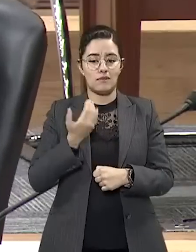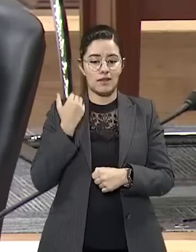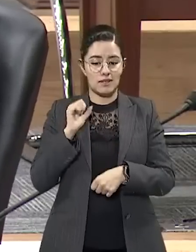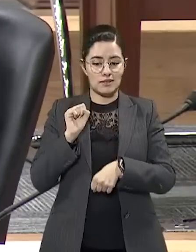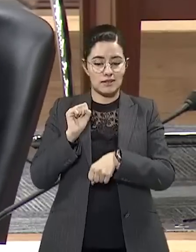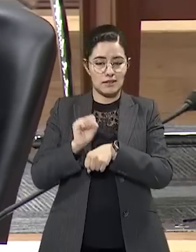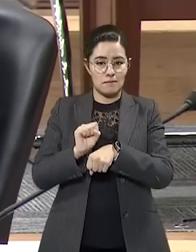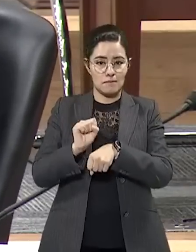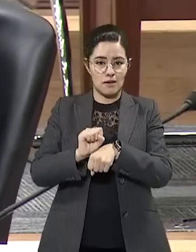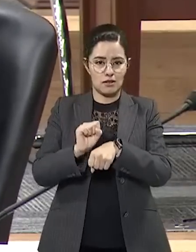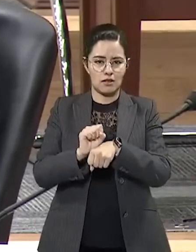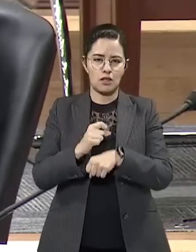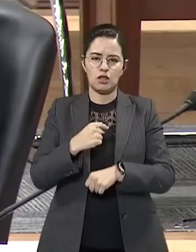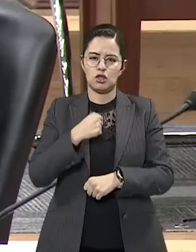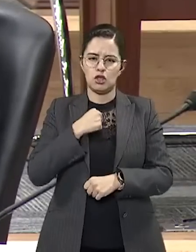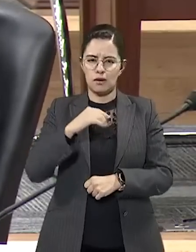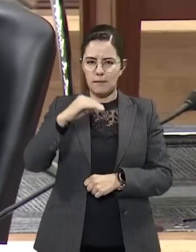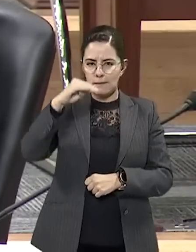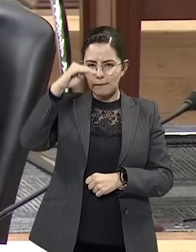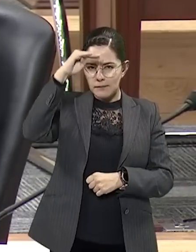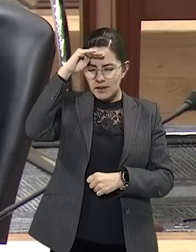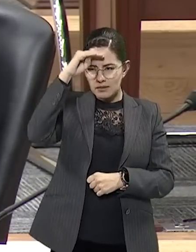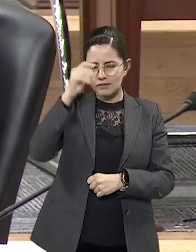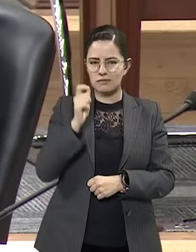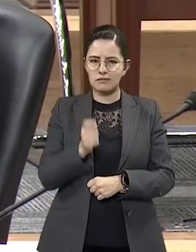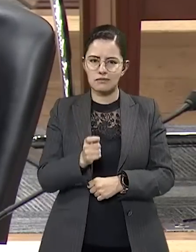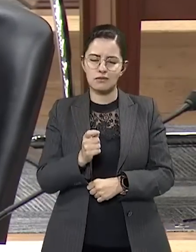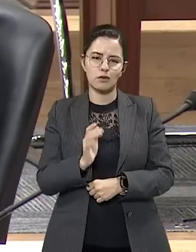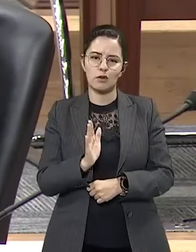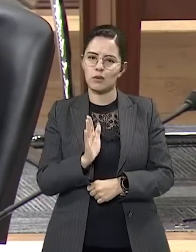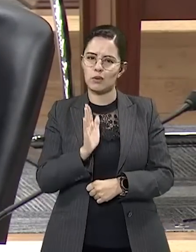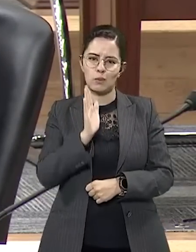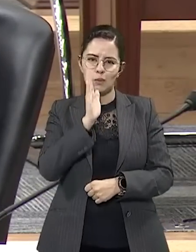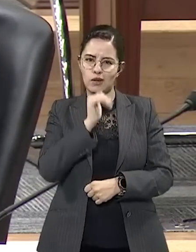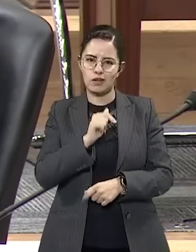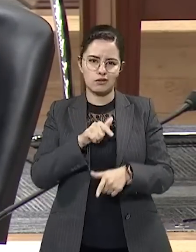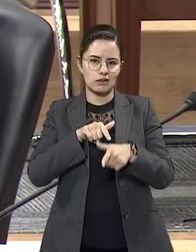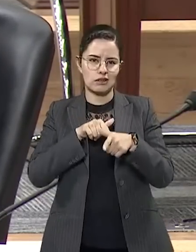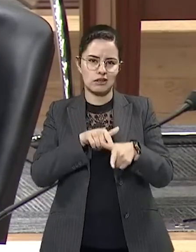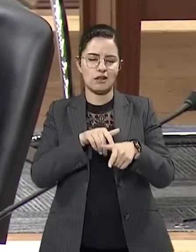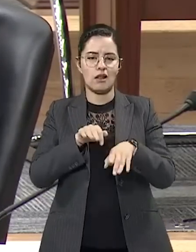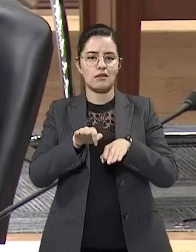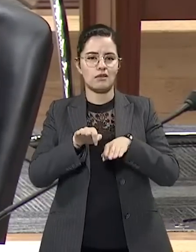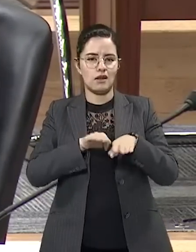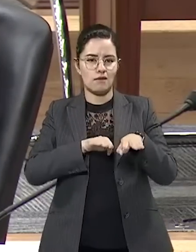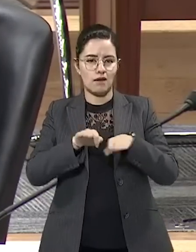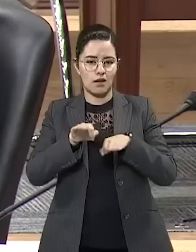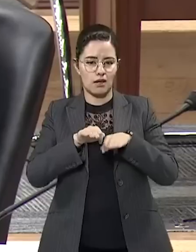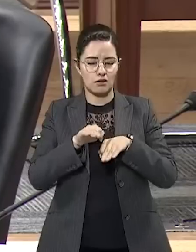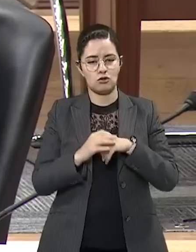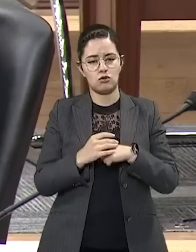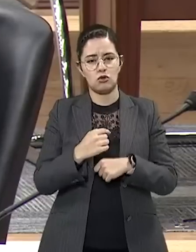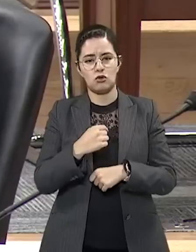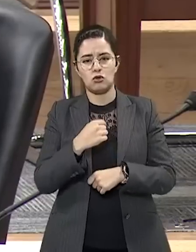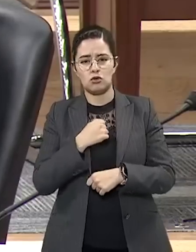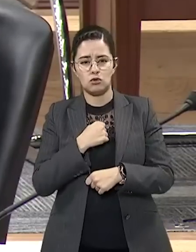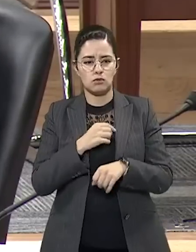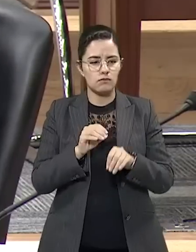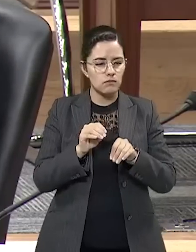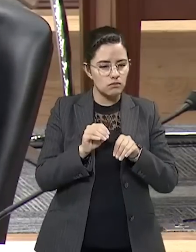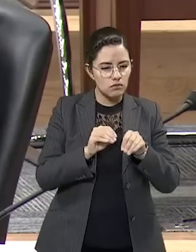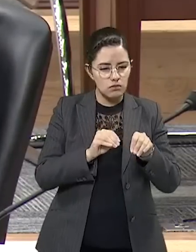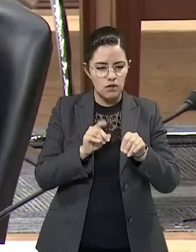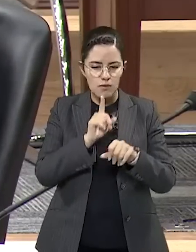constituye desde mi punto de vista un impedimento para continuar desempeñando con discreción y eficacia